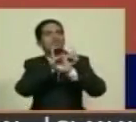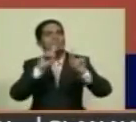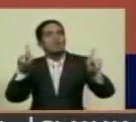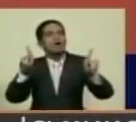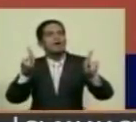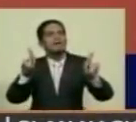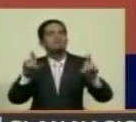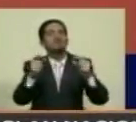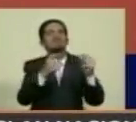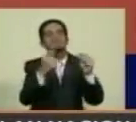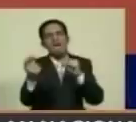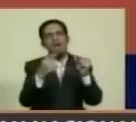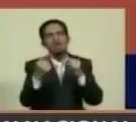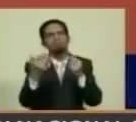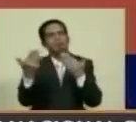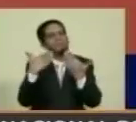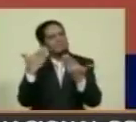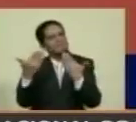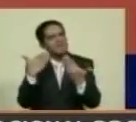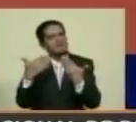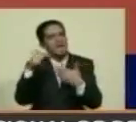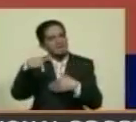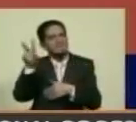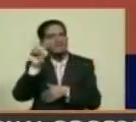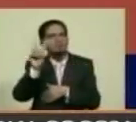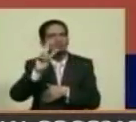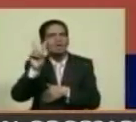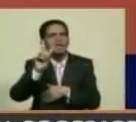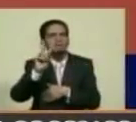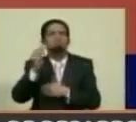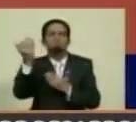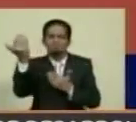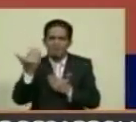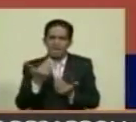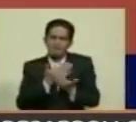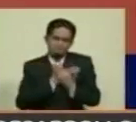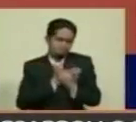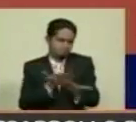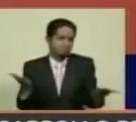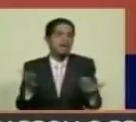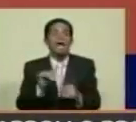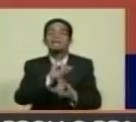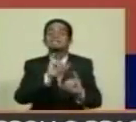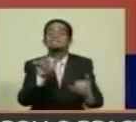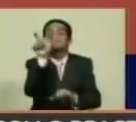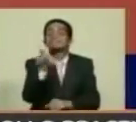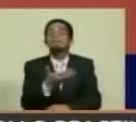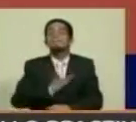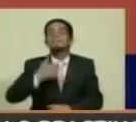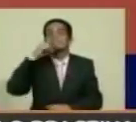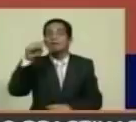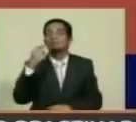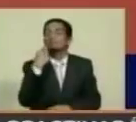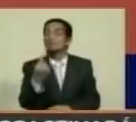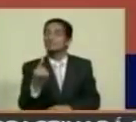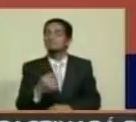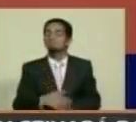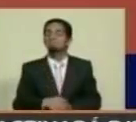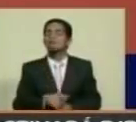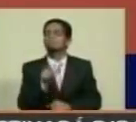de convivencia democrática en Venezuela, que venga quien quiera venir. Ya el presidente Maduro lo dijo, quien